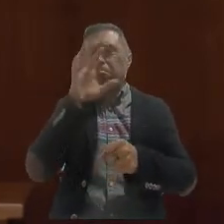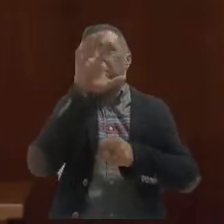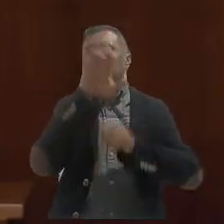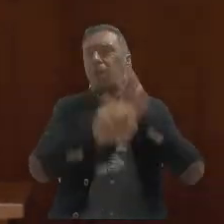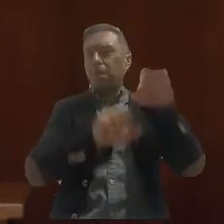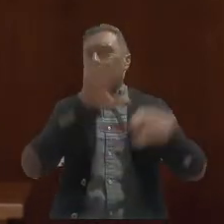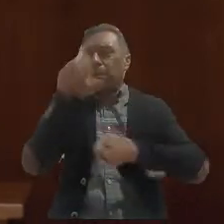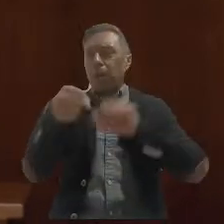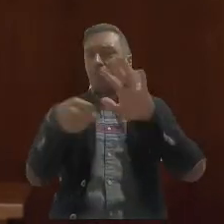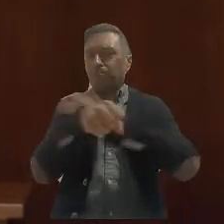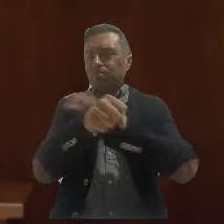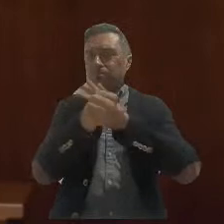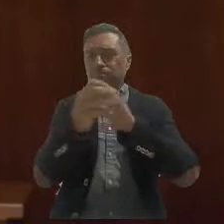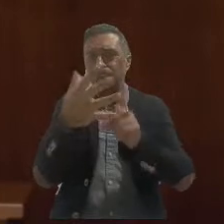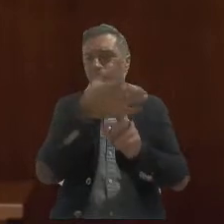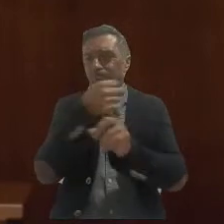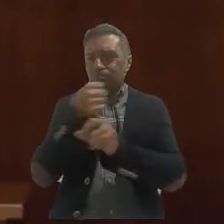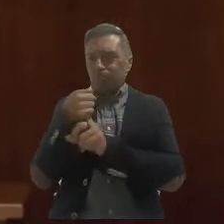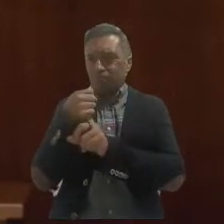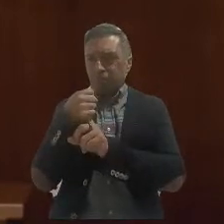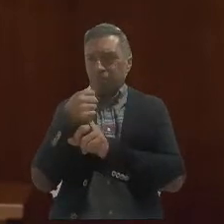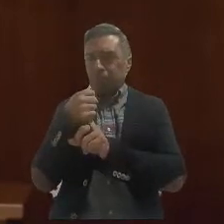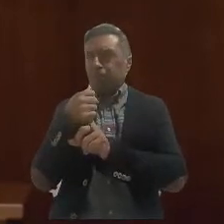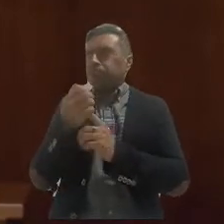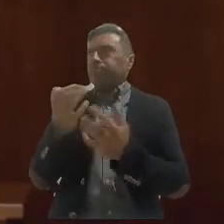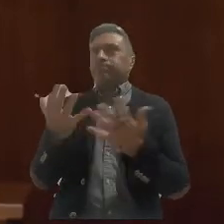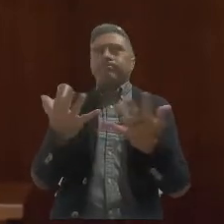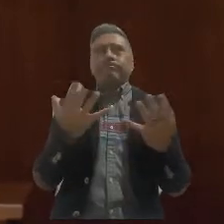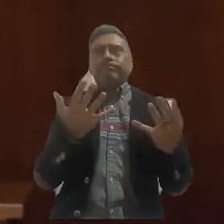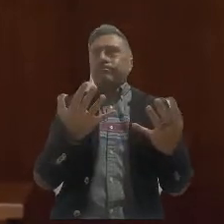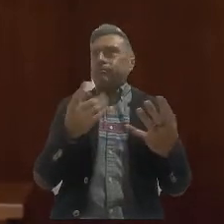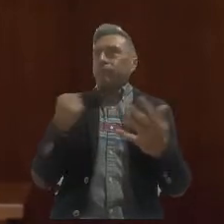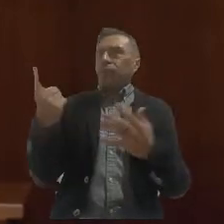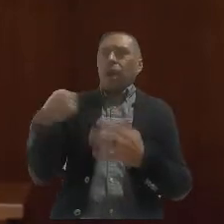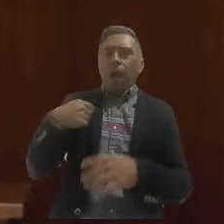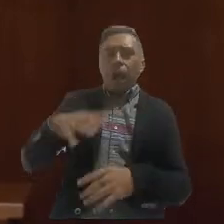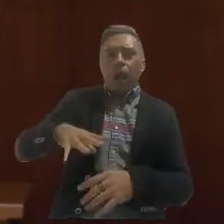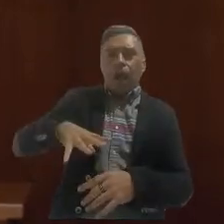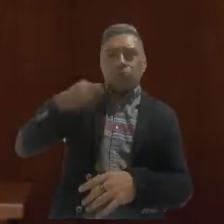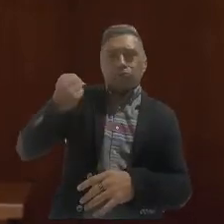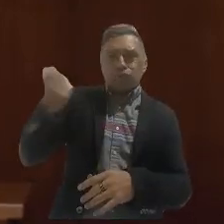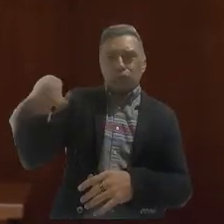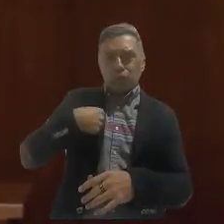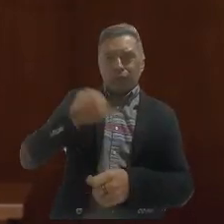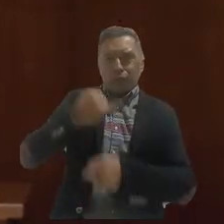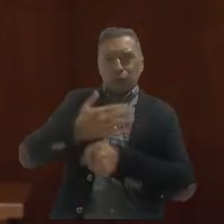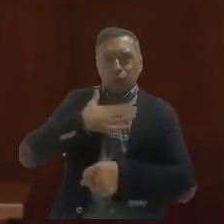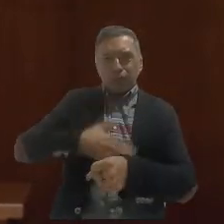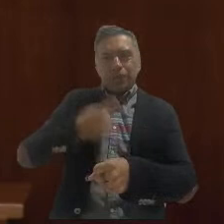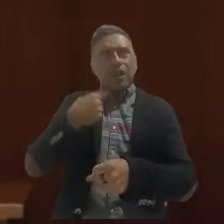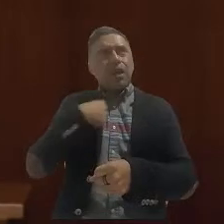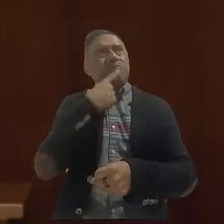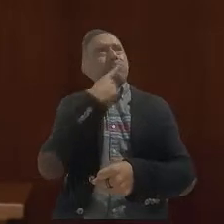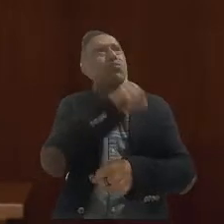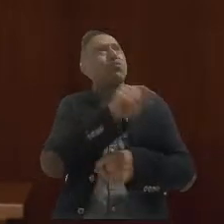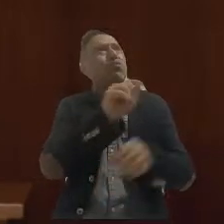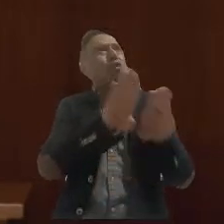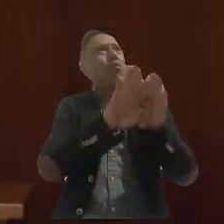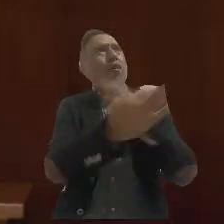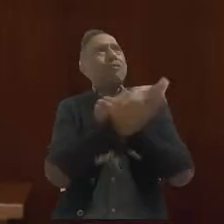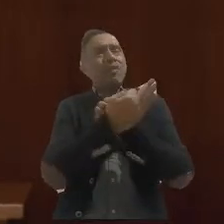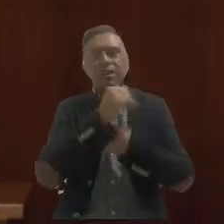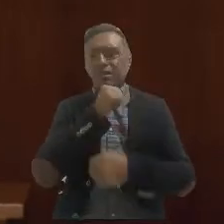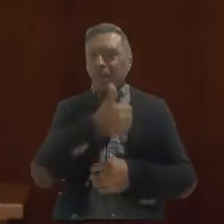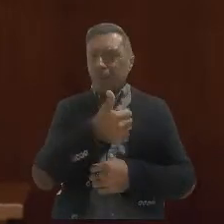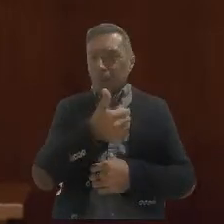más bien la forma de poderse defender ante una injusticia cuando estas personas avaladas por este esquema de gobierno corrupto